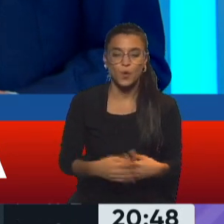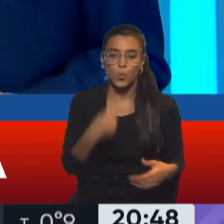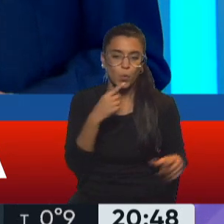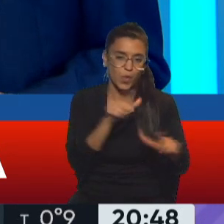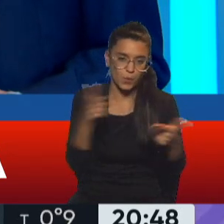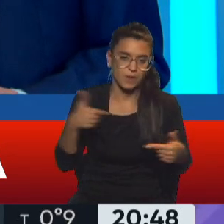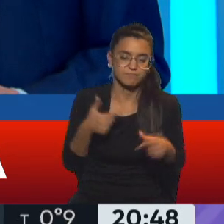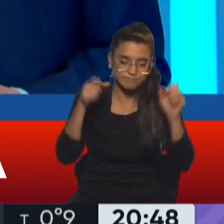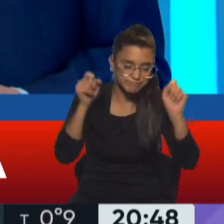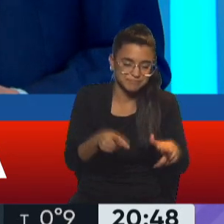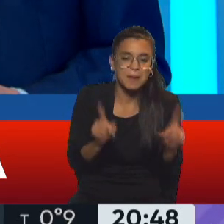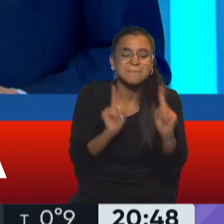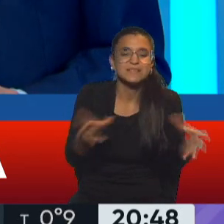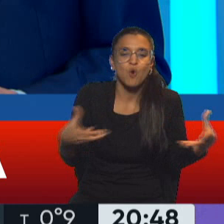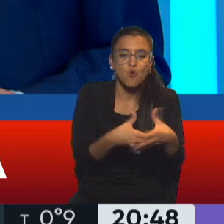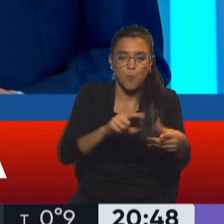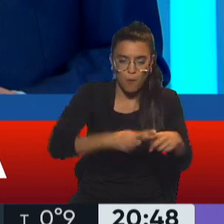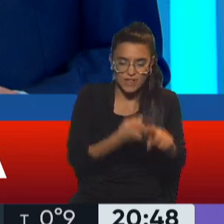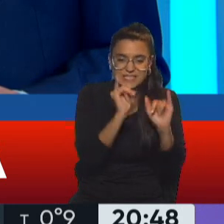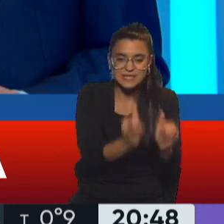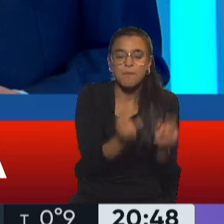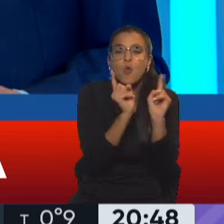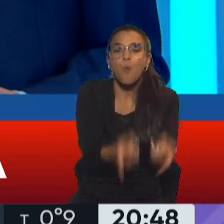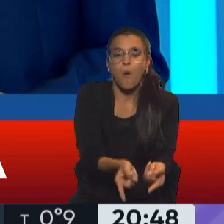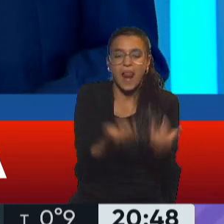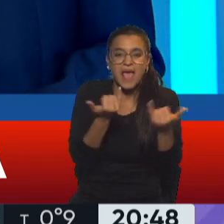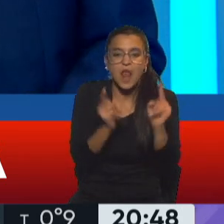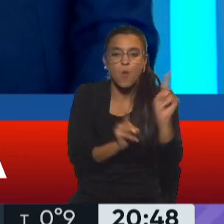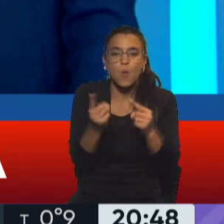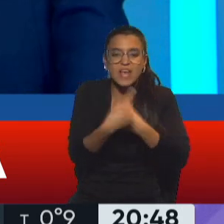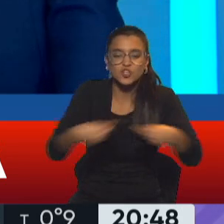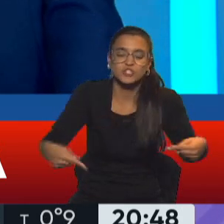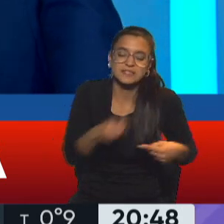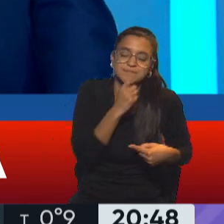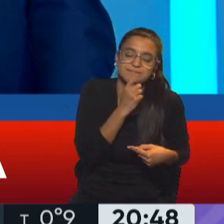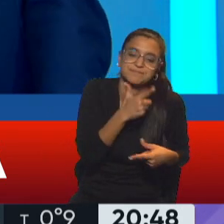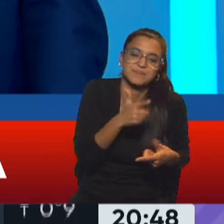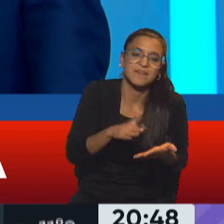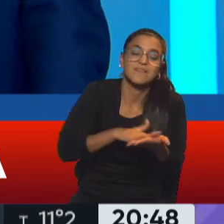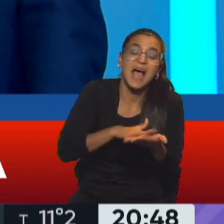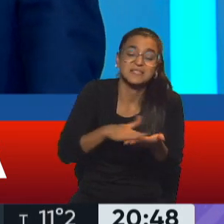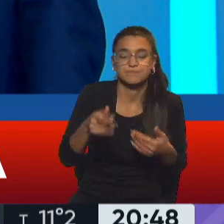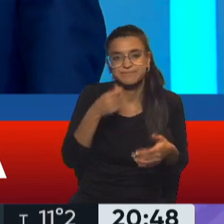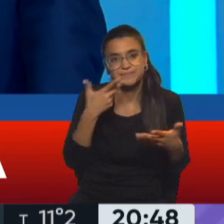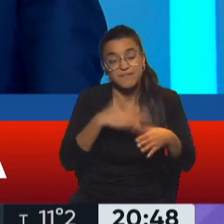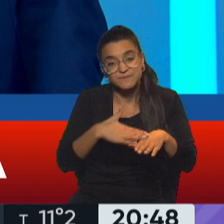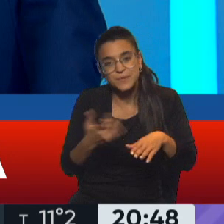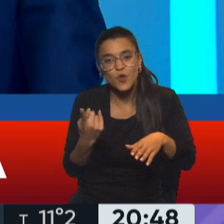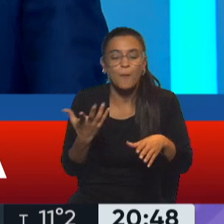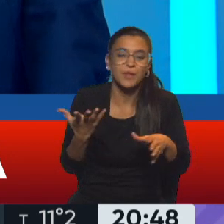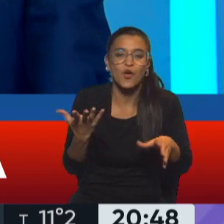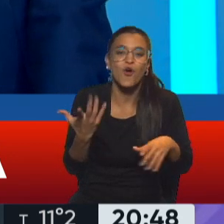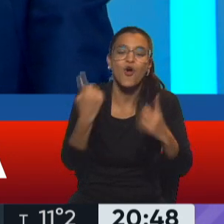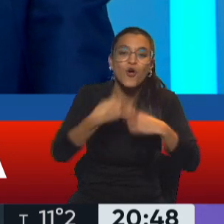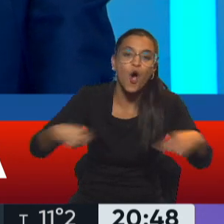indudablemente que pertenecen al mismo sector, pero aún en cosas sencillas, digamos, en cosas donde